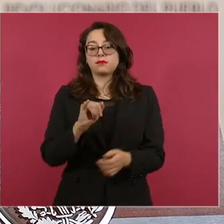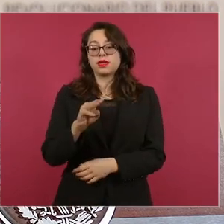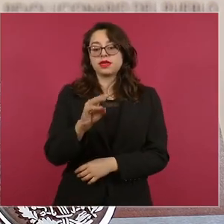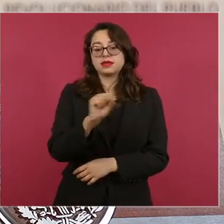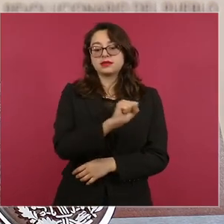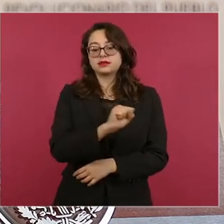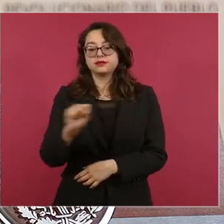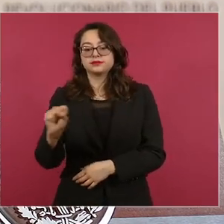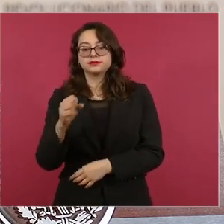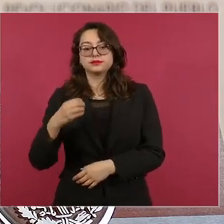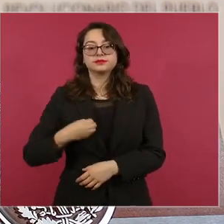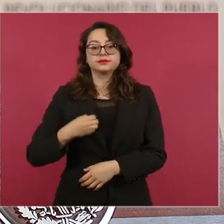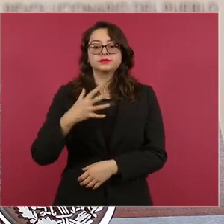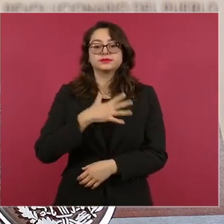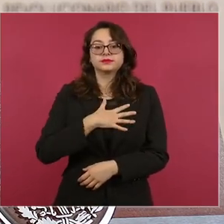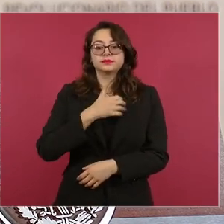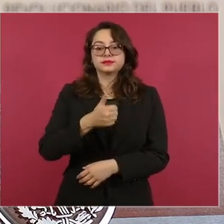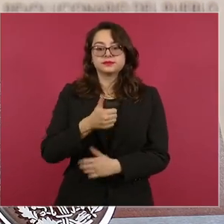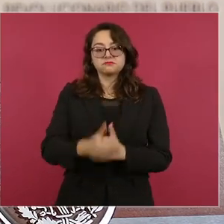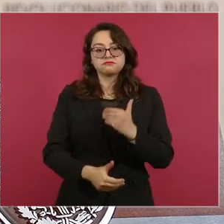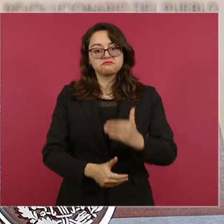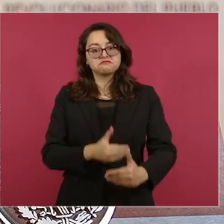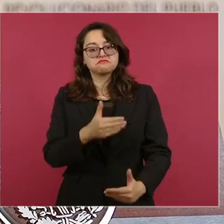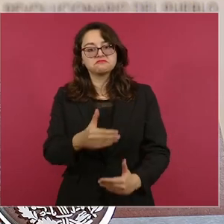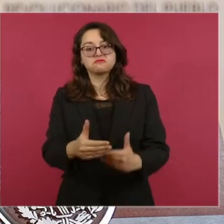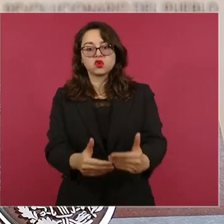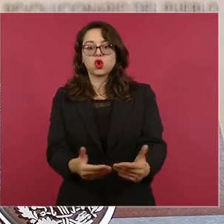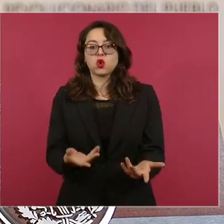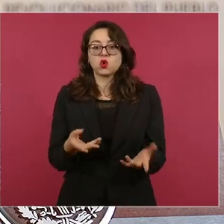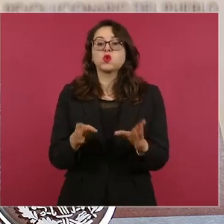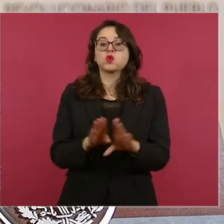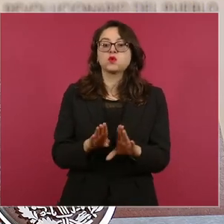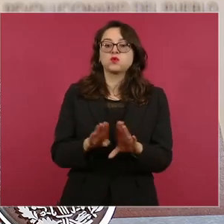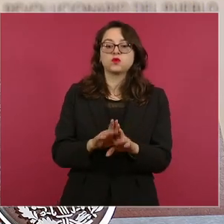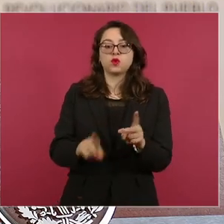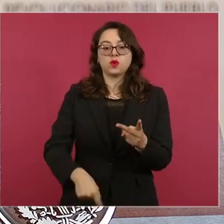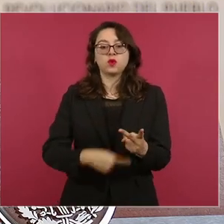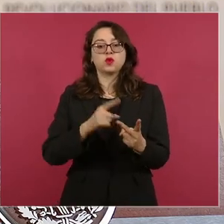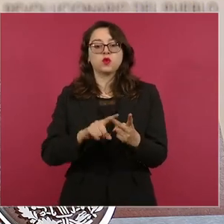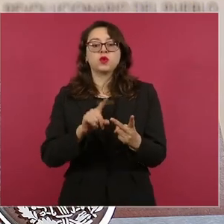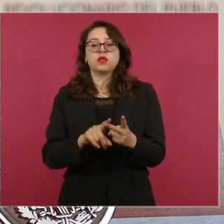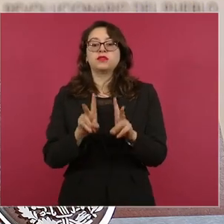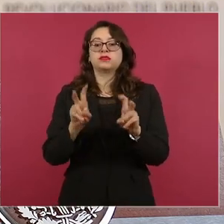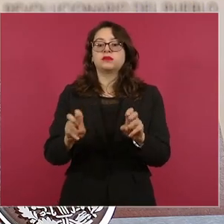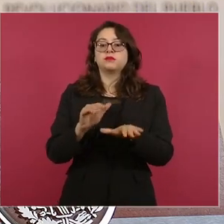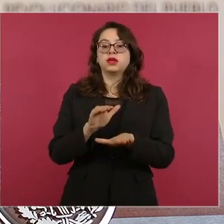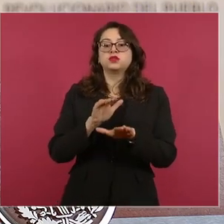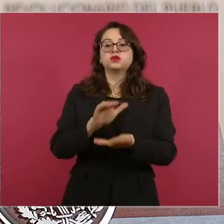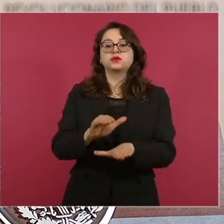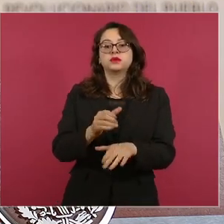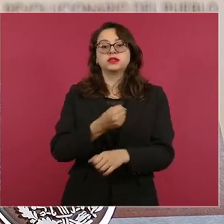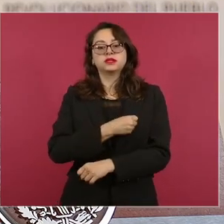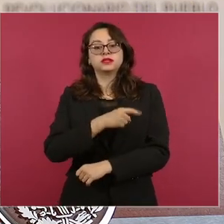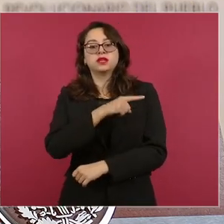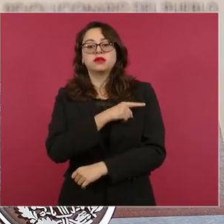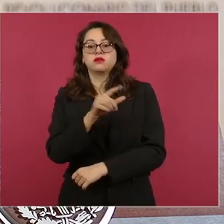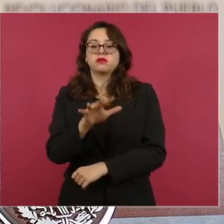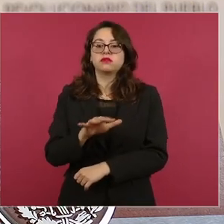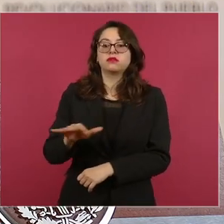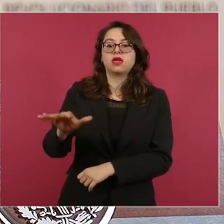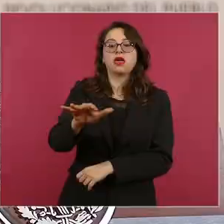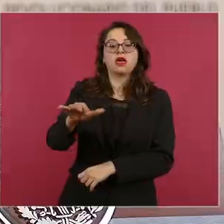IMSS-Bienestar y también lo que estamos haciendo en materia de salud en Acapulco.